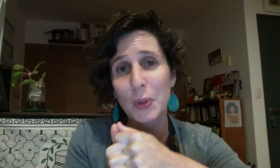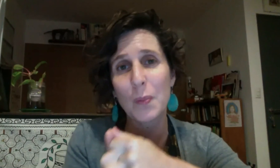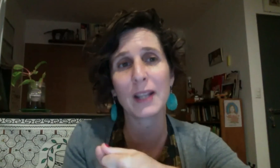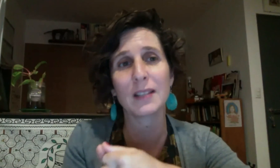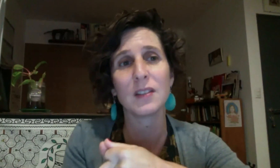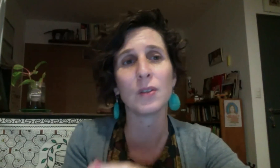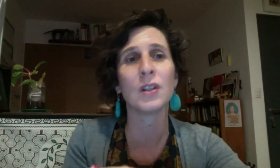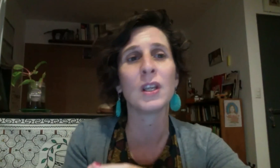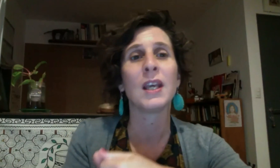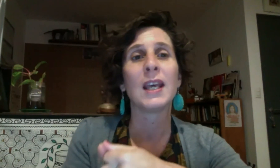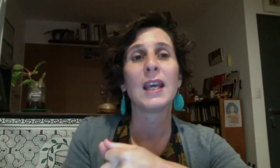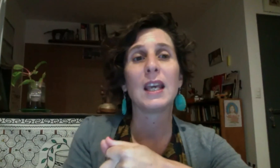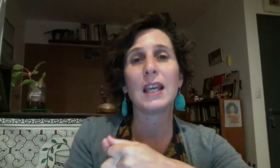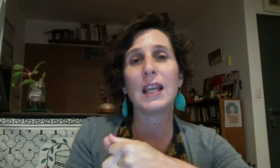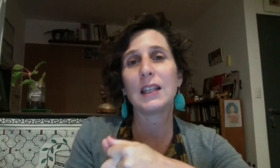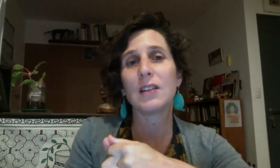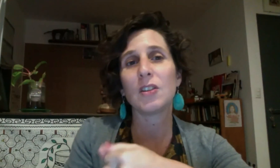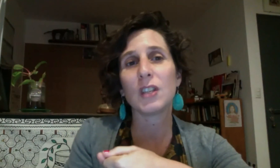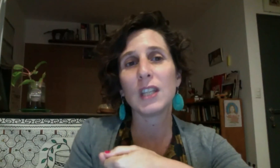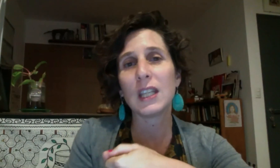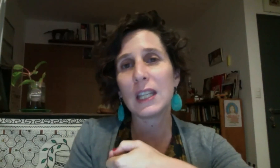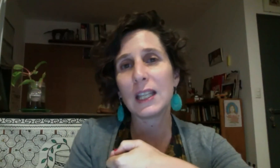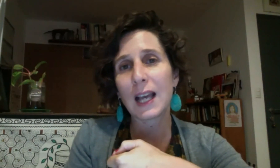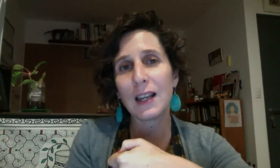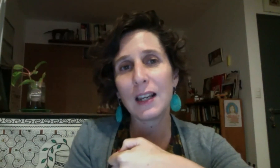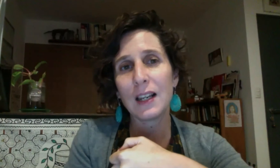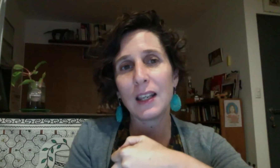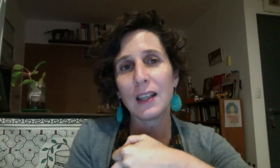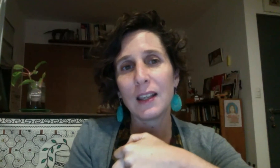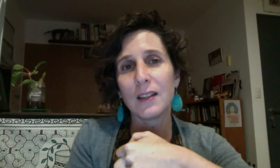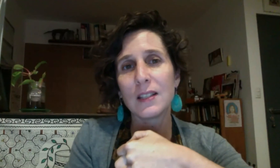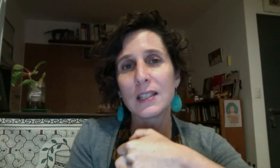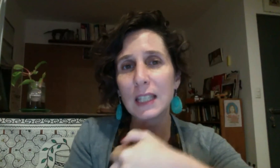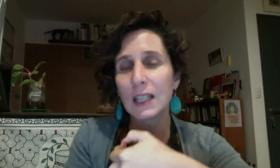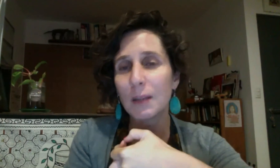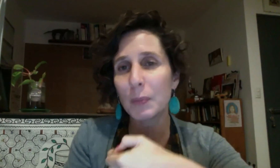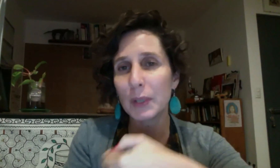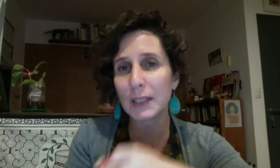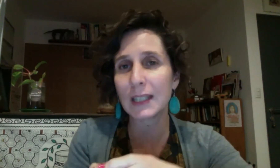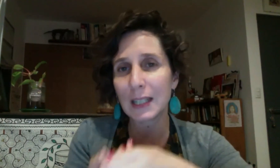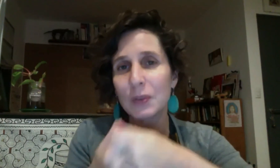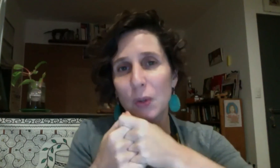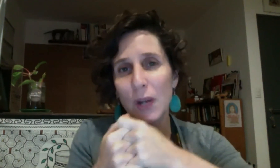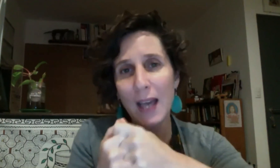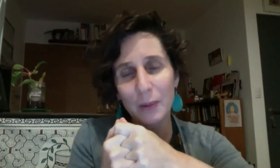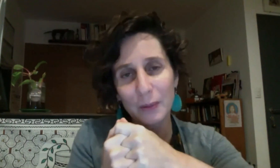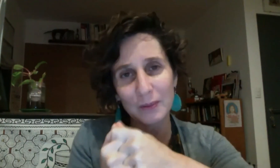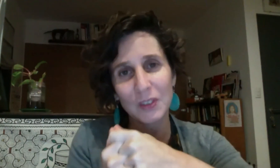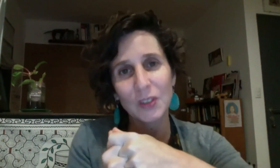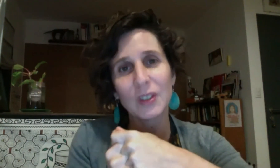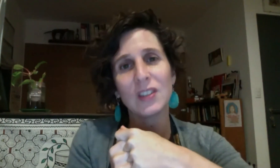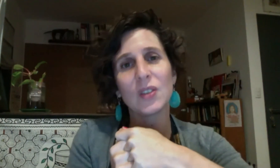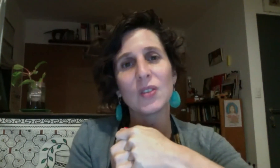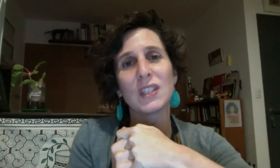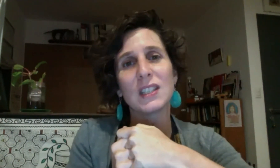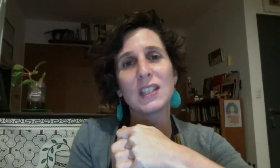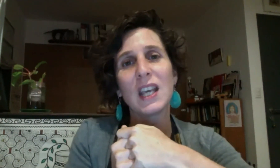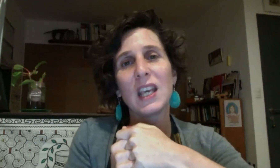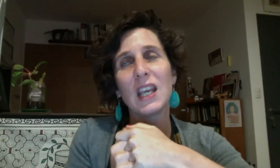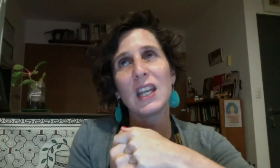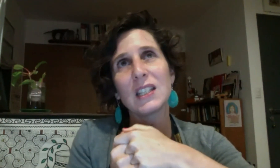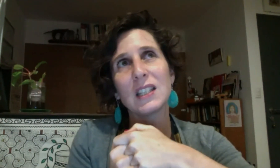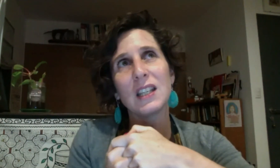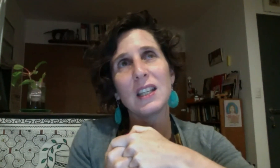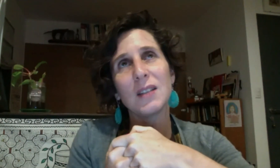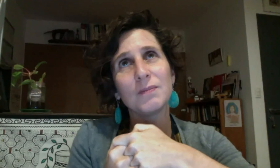punto de comparación, la tecnología digital sí también puede estar de nuestro lado, ¿no? Entonces,